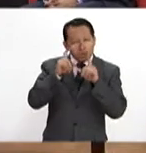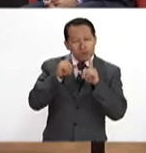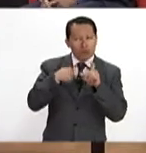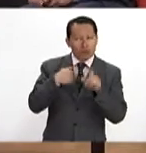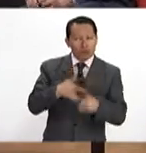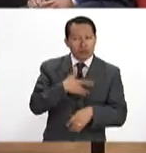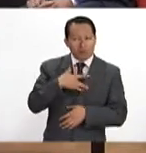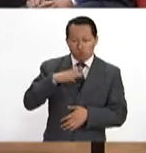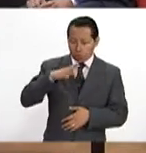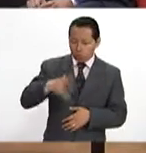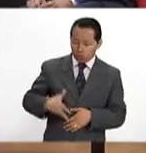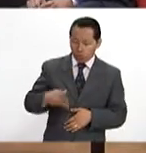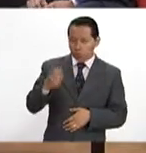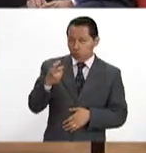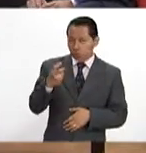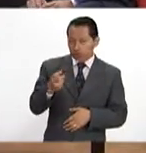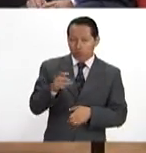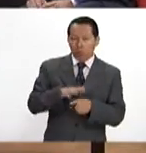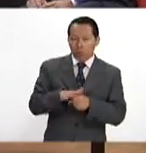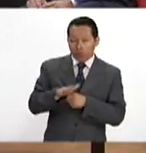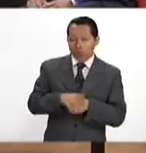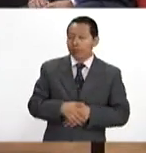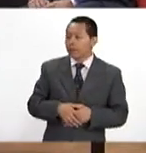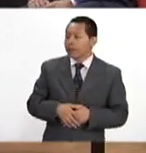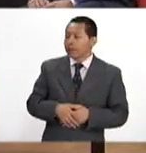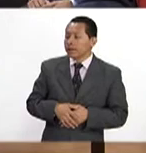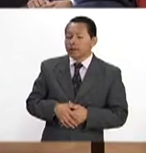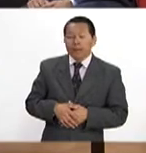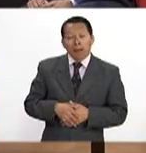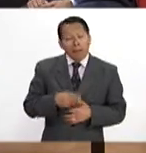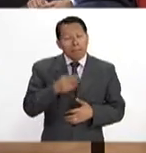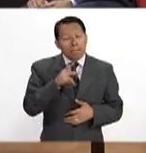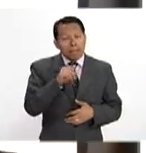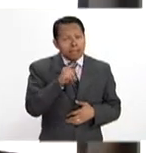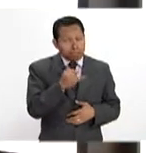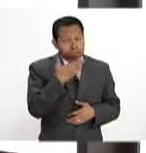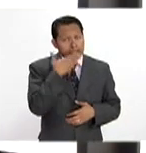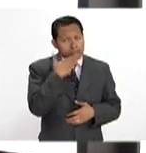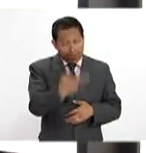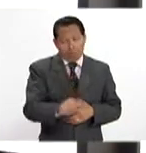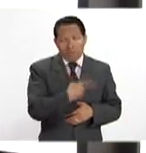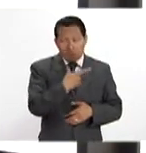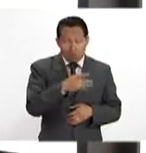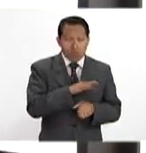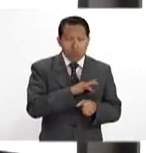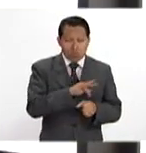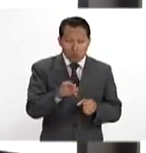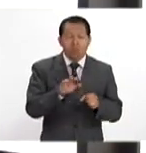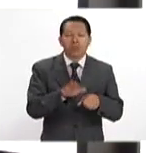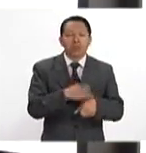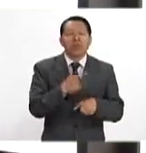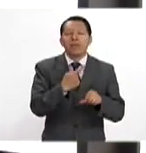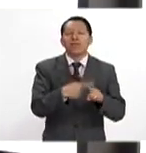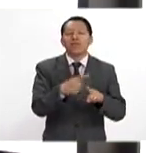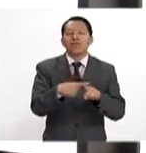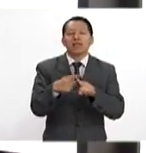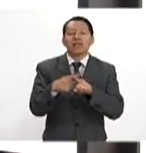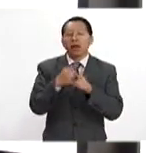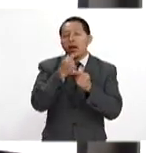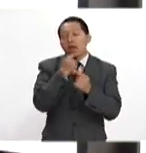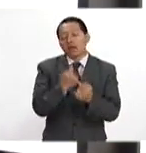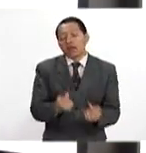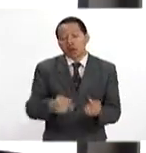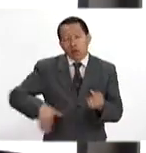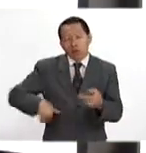me siento orgulloso de esto? Es una gran pregunta, Pati. Es tan diverso porque a un niño, yo te comentaba